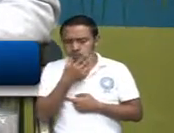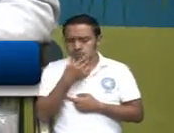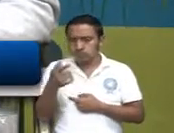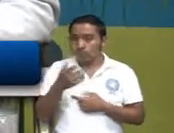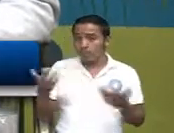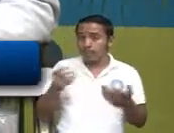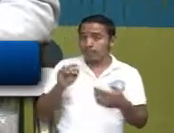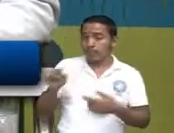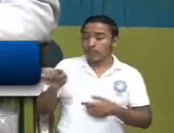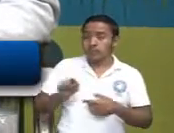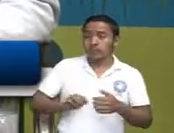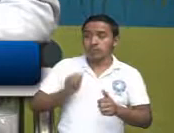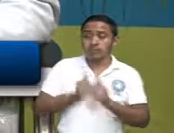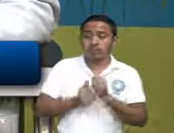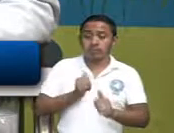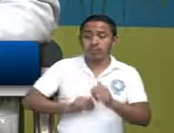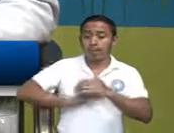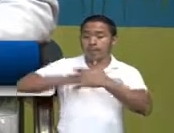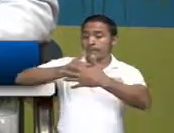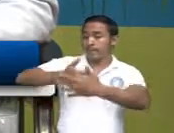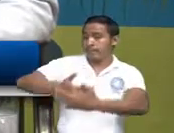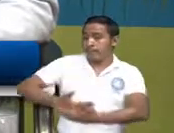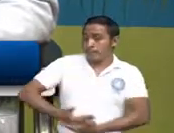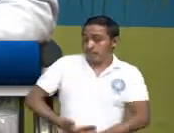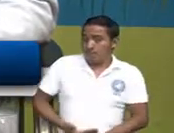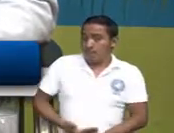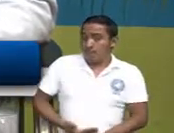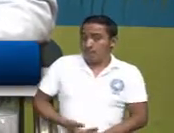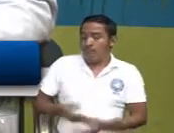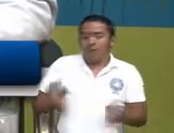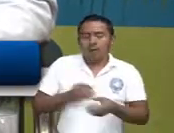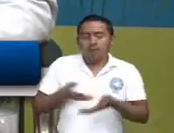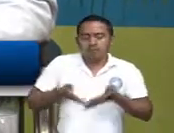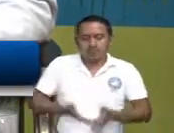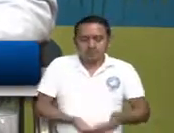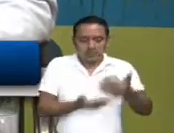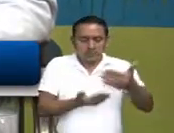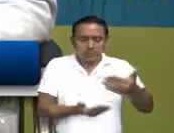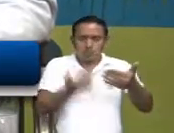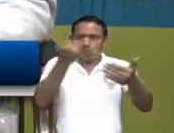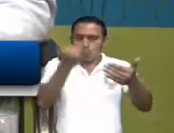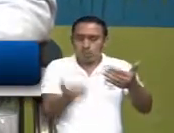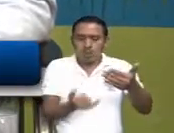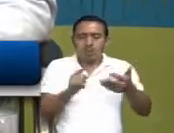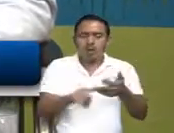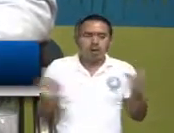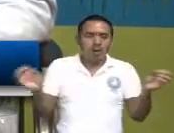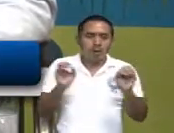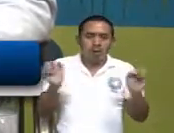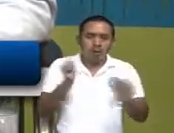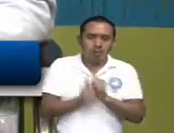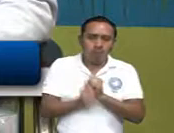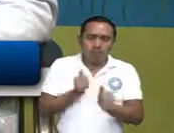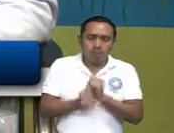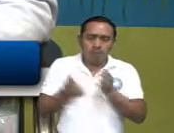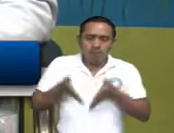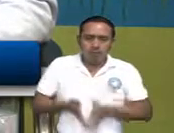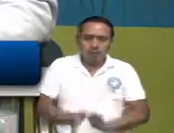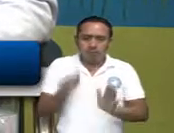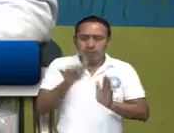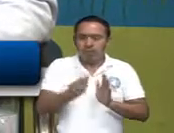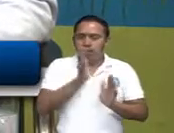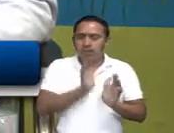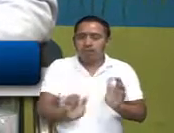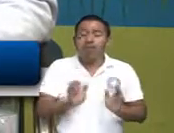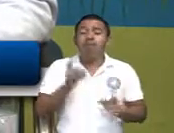embarazo patológico o hubo bajo peso al nacer o tuvo problema al nacimiento es el niño hay